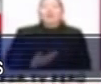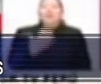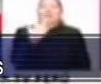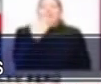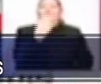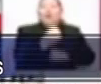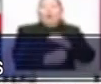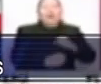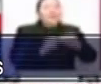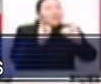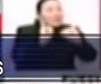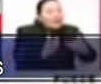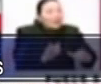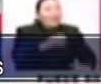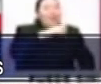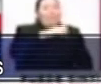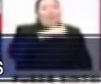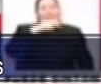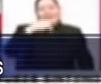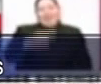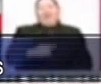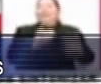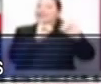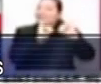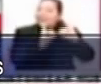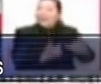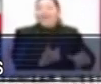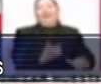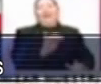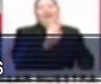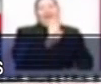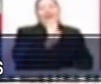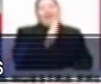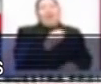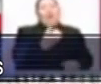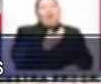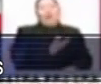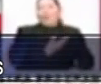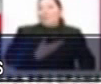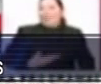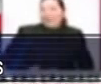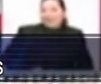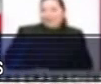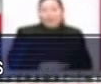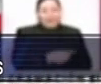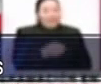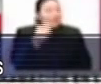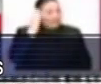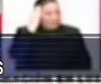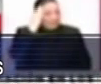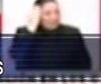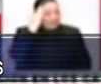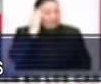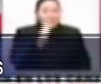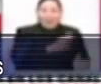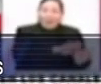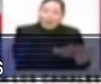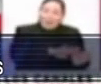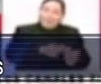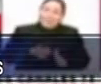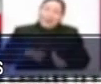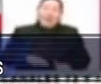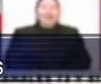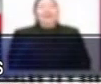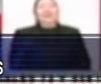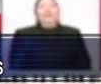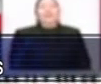durante 5 años y tiene que gobernar los 5 años. Y como usted entenderá, al margen de la